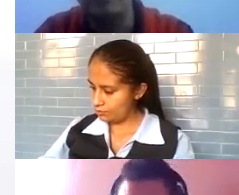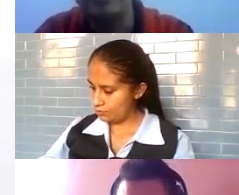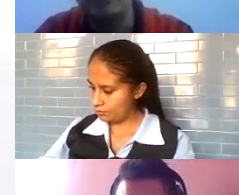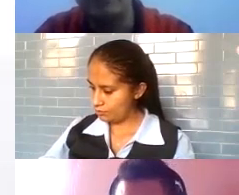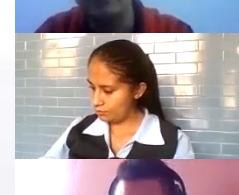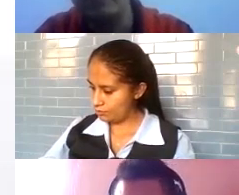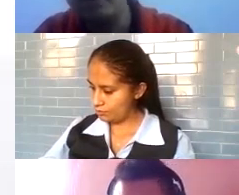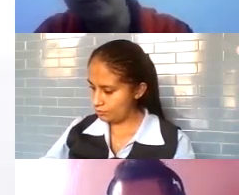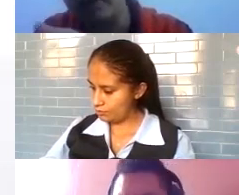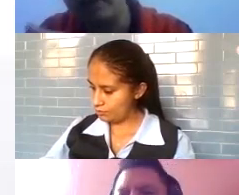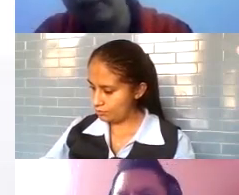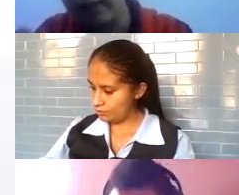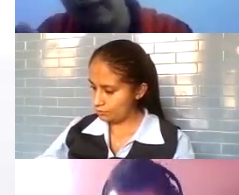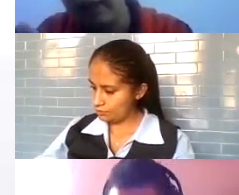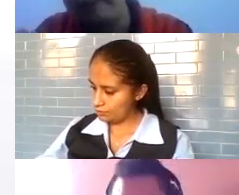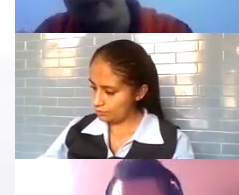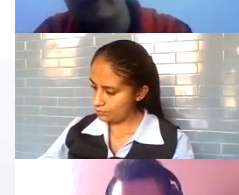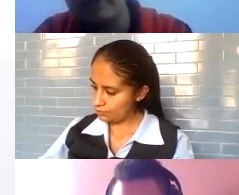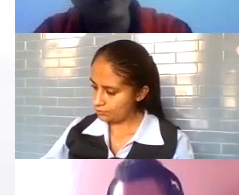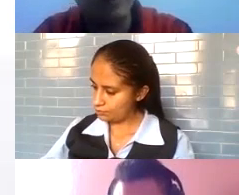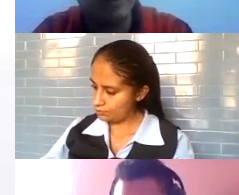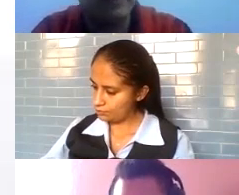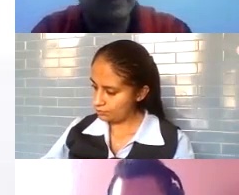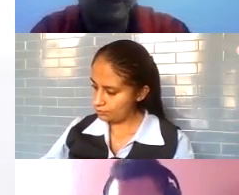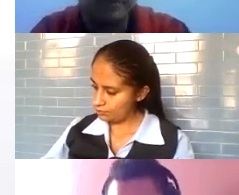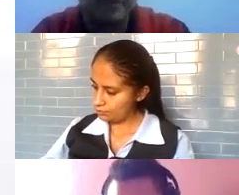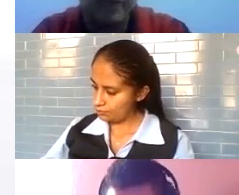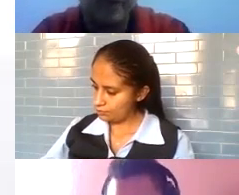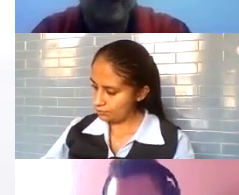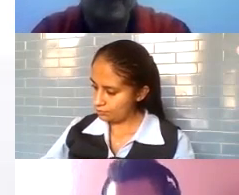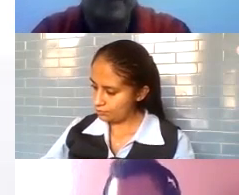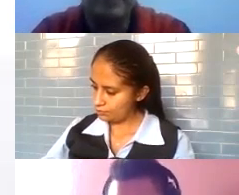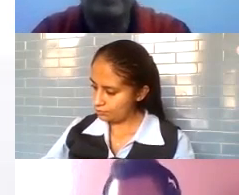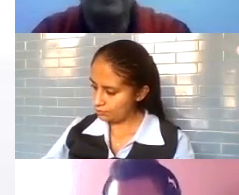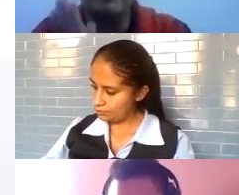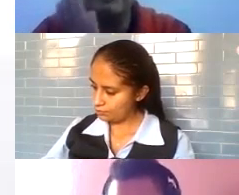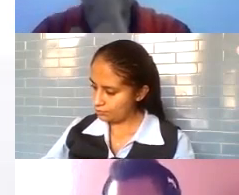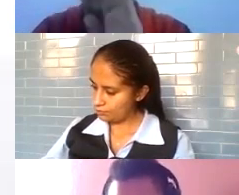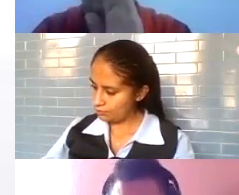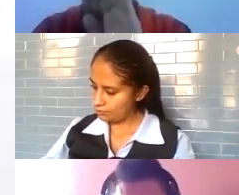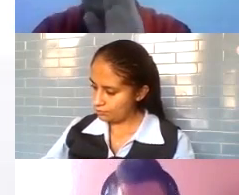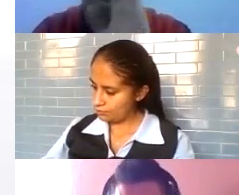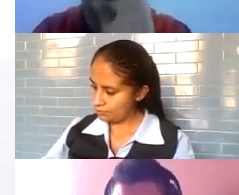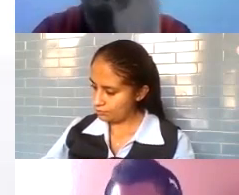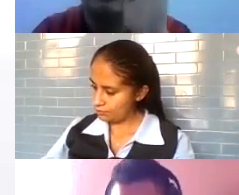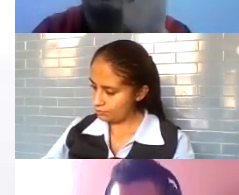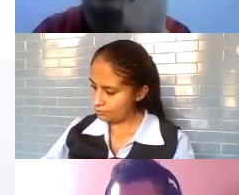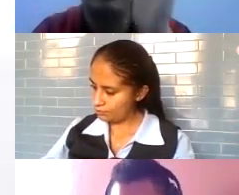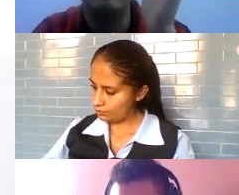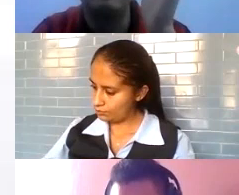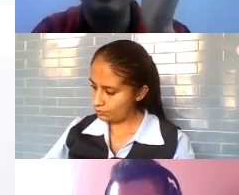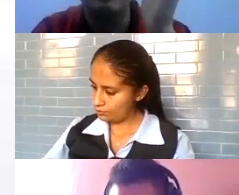un poco más de cuidado, sobre todo en lo que es la parte del cuello y la cabeza. De ahí que se ocupaban las 6 personas